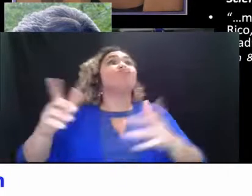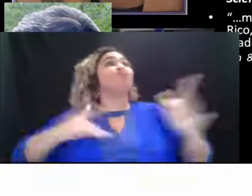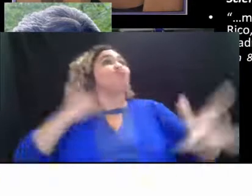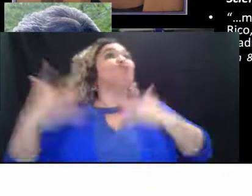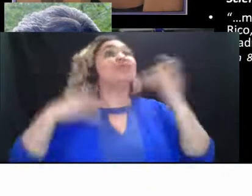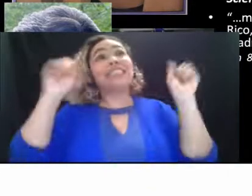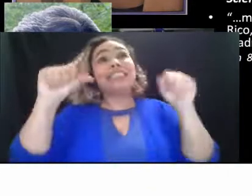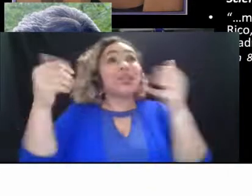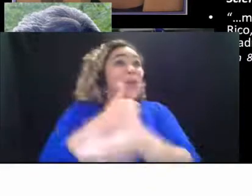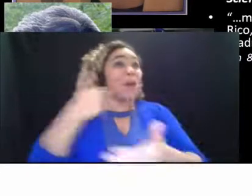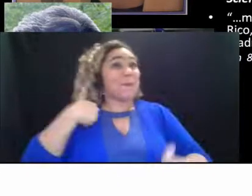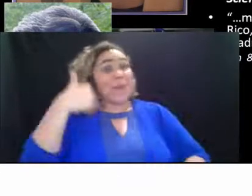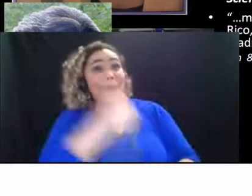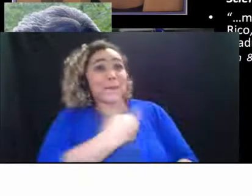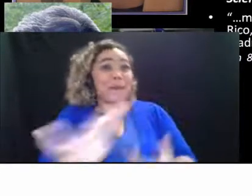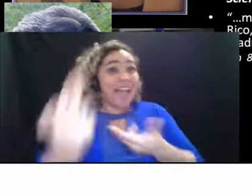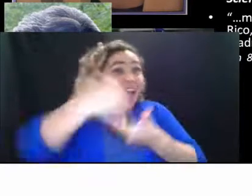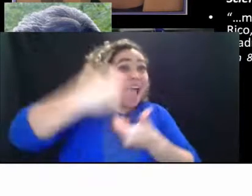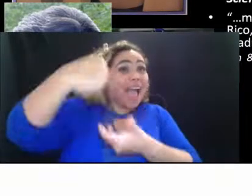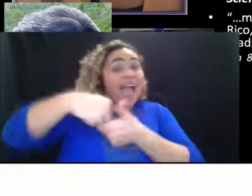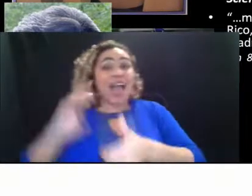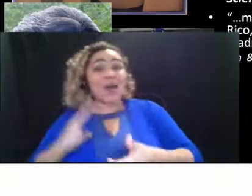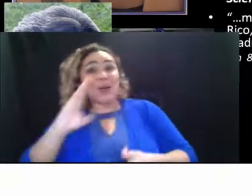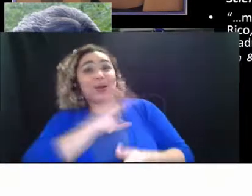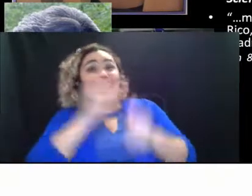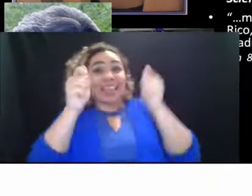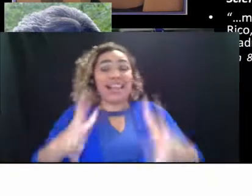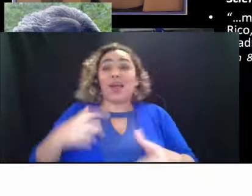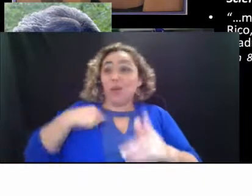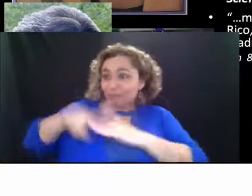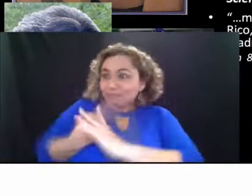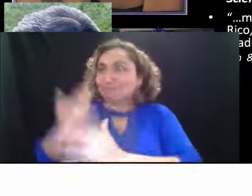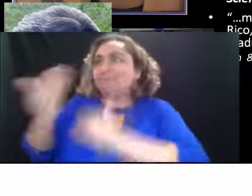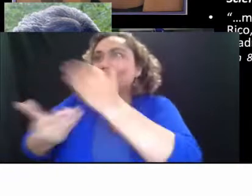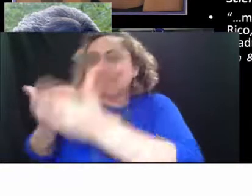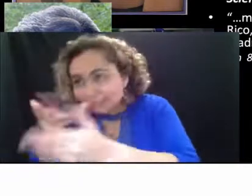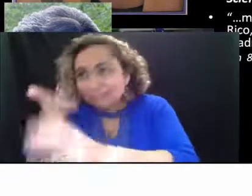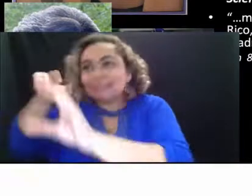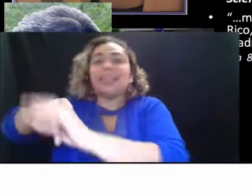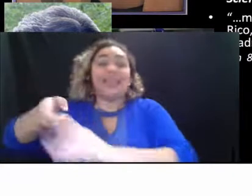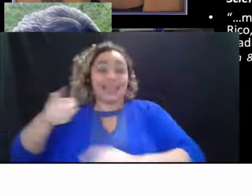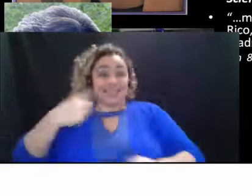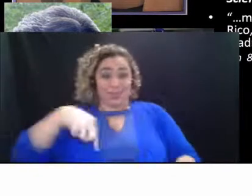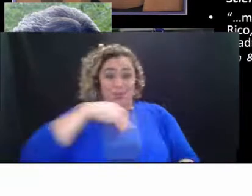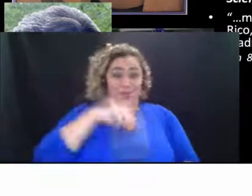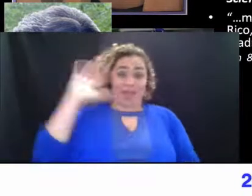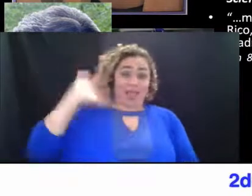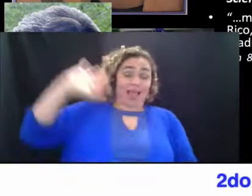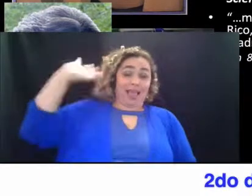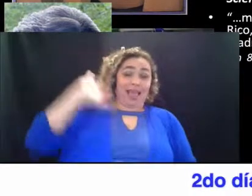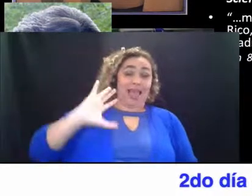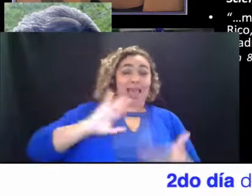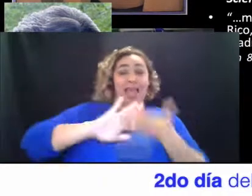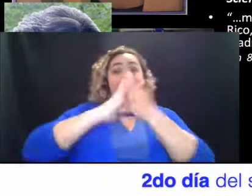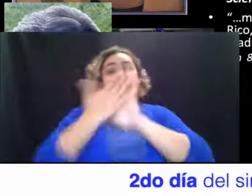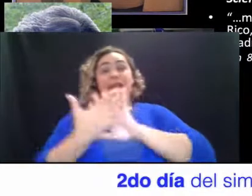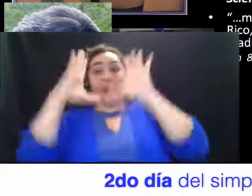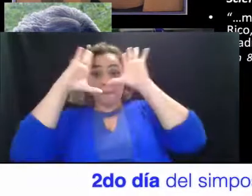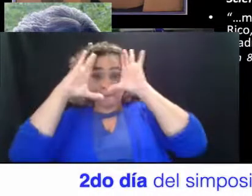nuevos miembros de la Junta de Directores cuando entrábamos, y para aquellos de nosotros que nos convertimos en